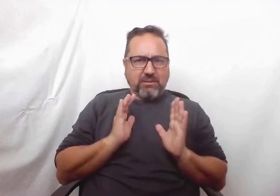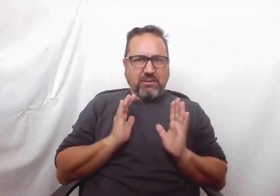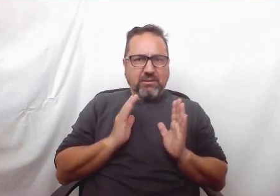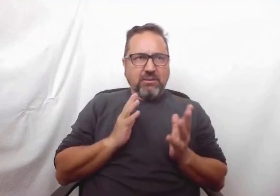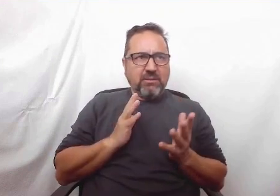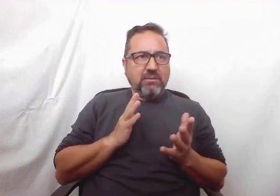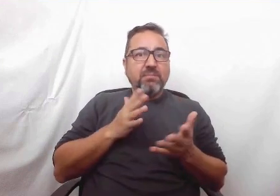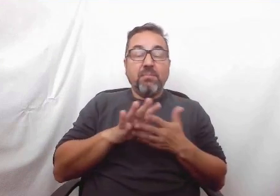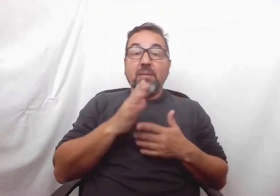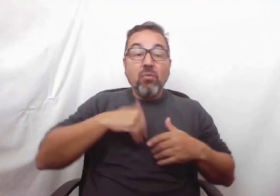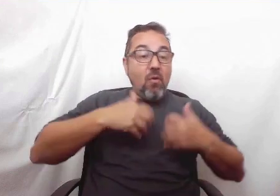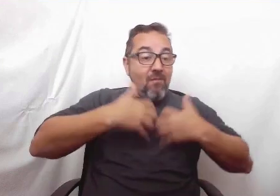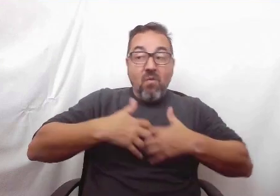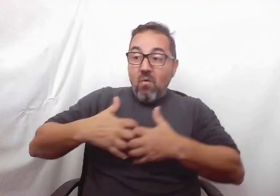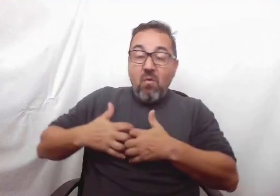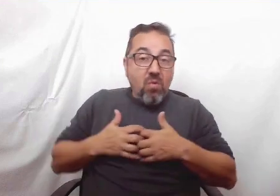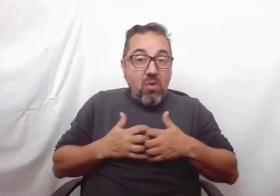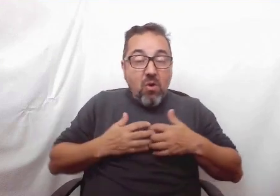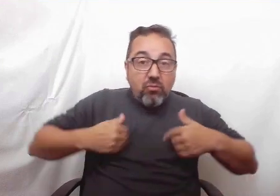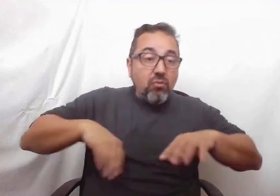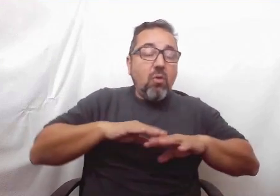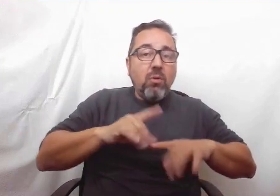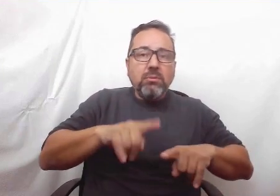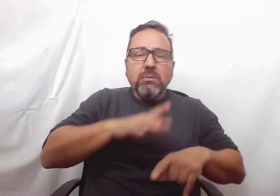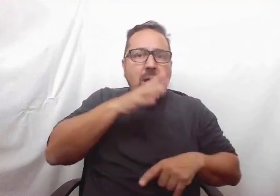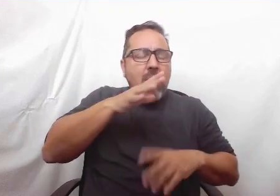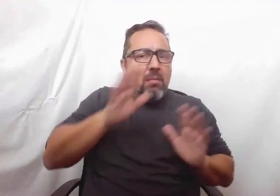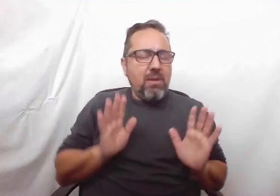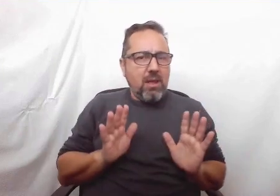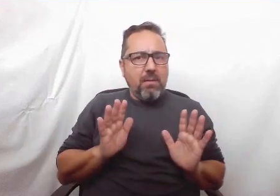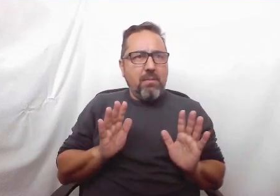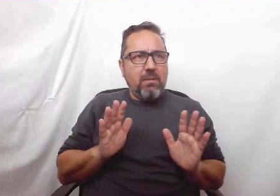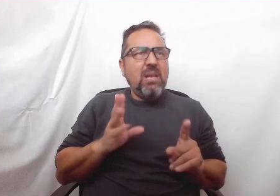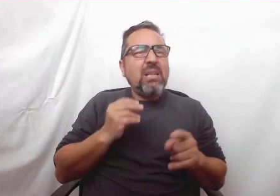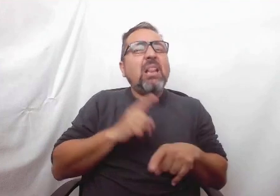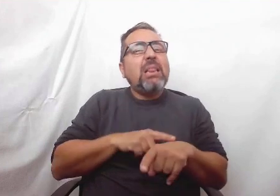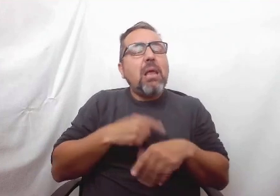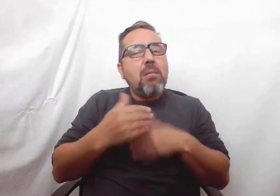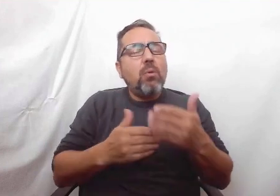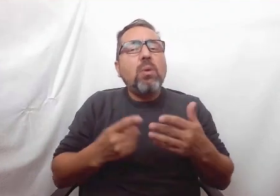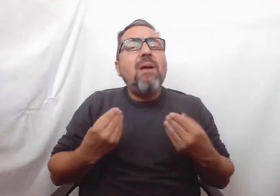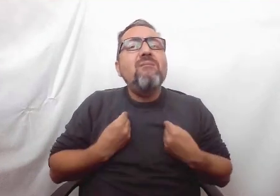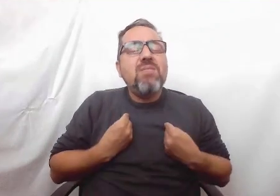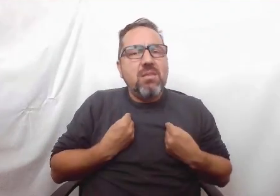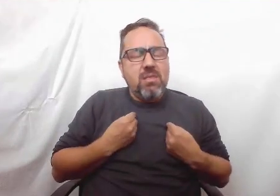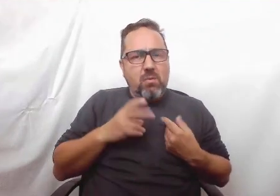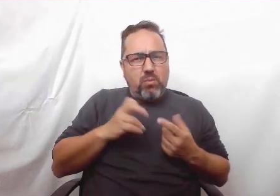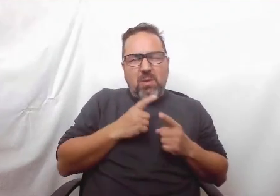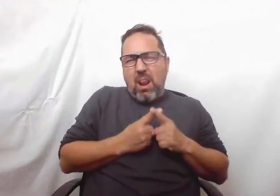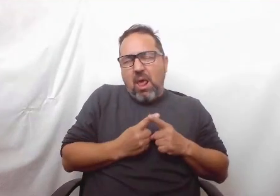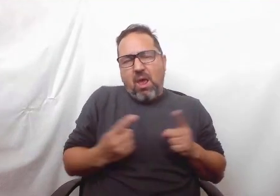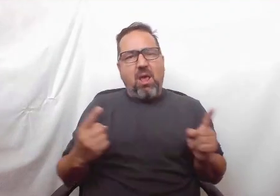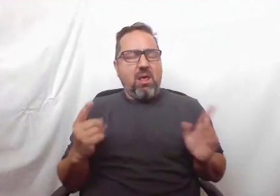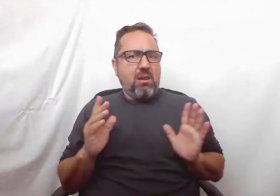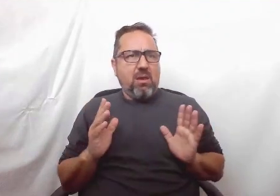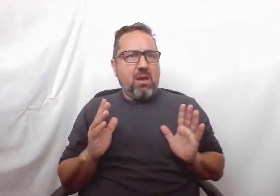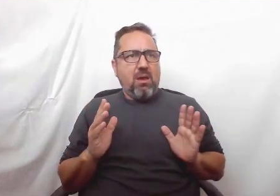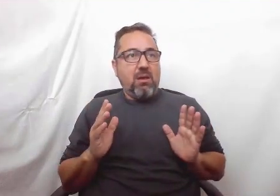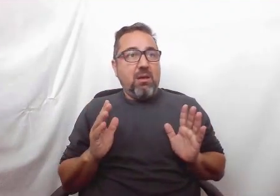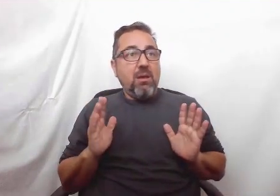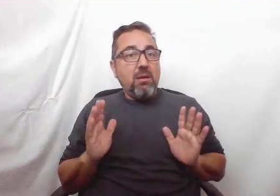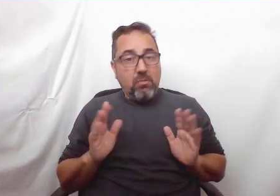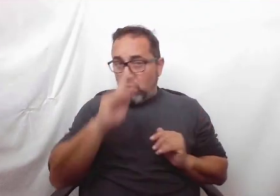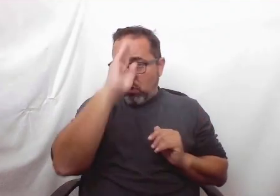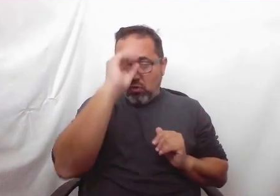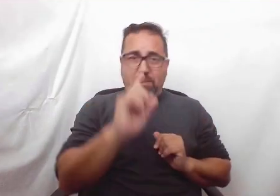funcione es admirable, ¿no? Y durante tanto tiempo, con una vida útil tan larga, ¿no? Bueno, pues no nos olvidemos